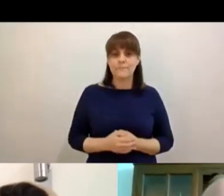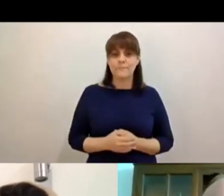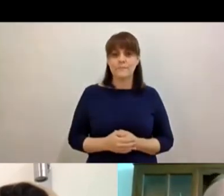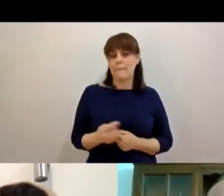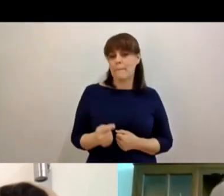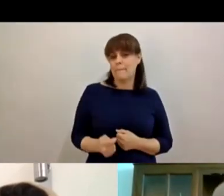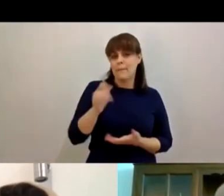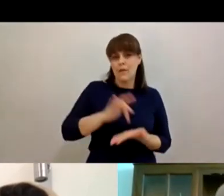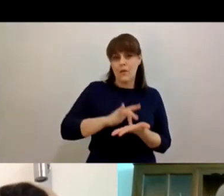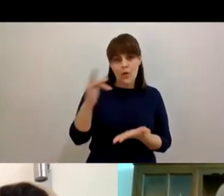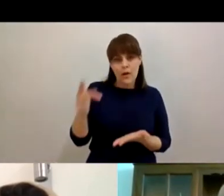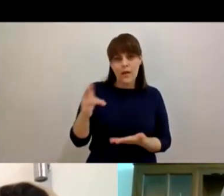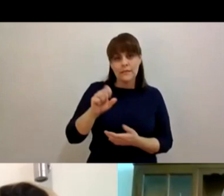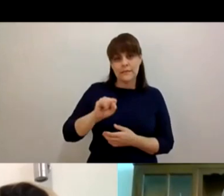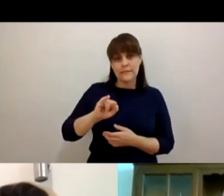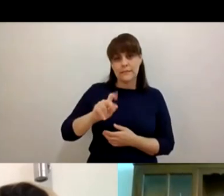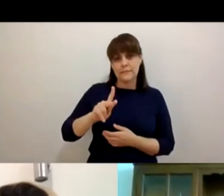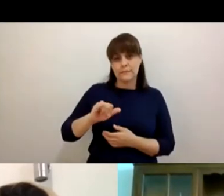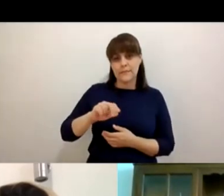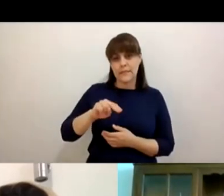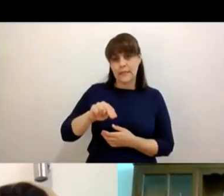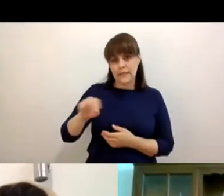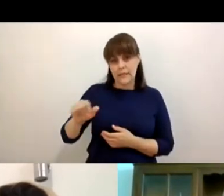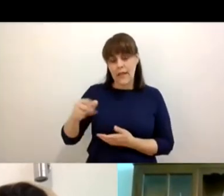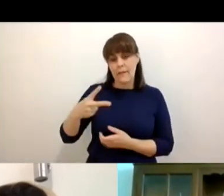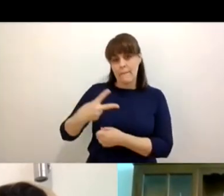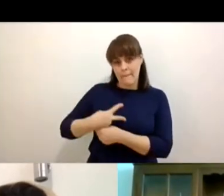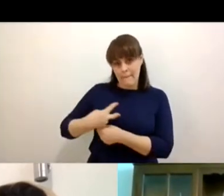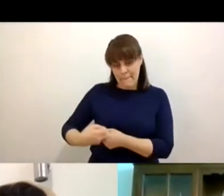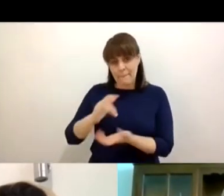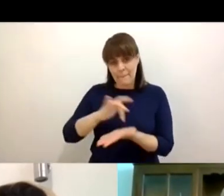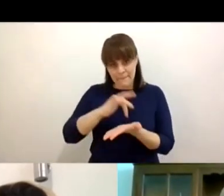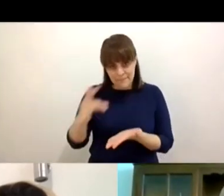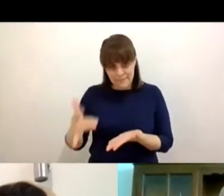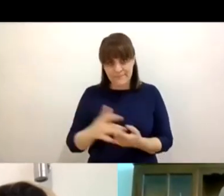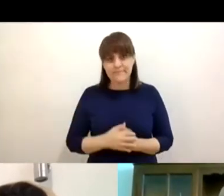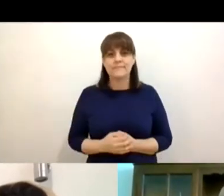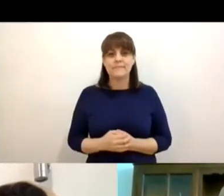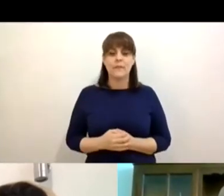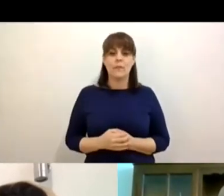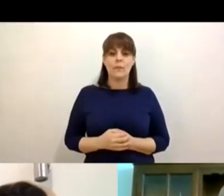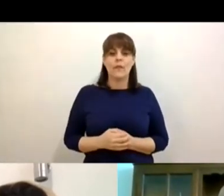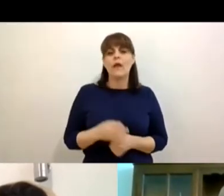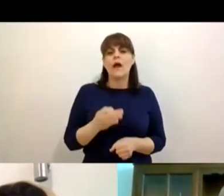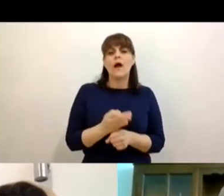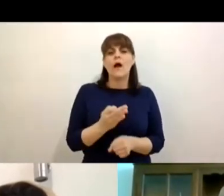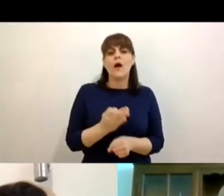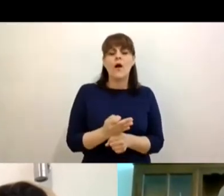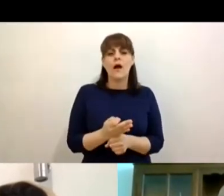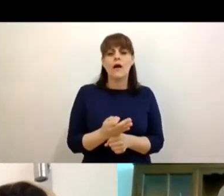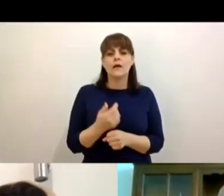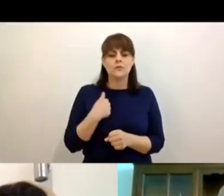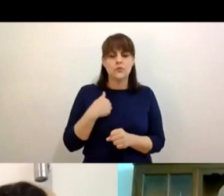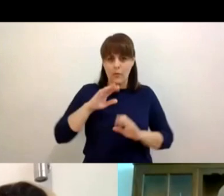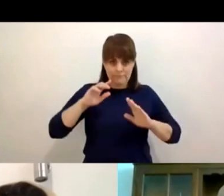cosa, agradecerle a Cipina la invitación y efectivamente, pues vamos a tratar de concretar en el tiempo que nos han dispuesto